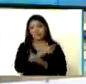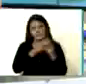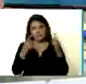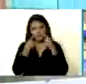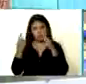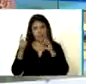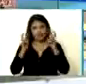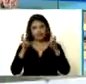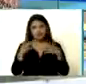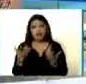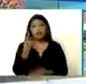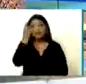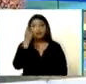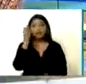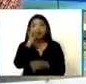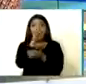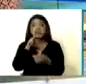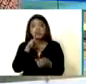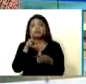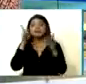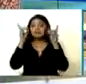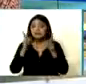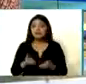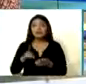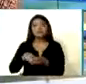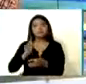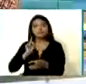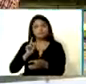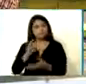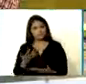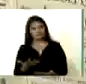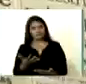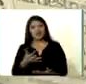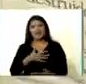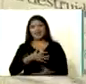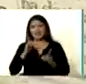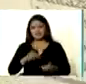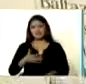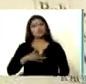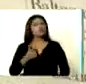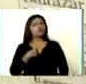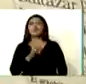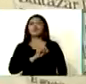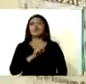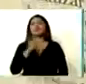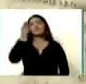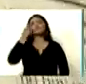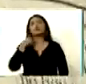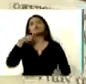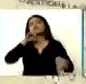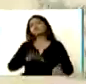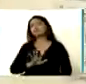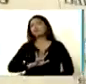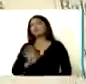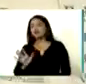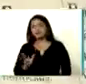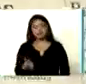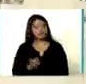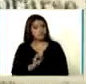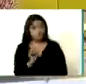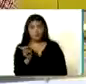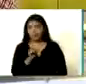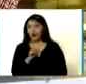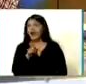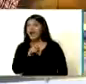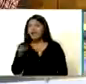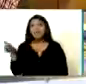El Nacional. Diputados de Amazonas decidieron desincorporarse. Esa es una decisión propia de ellos. No, no quiero ser diputado. Ayer fui, hoy no quiero ser.